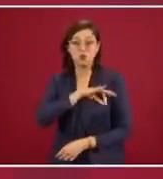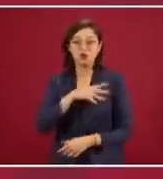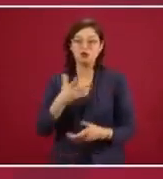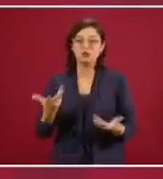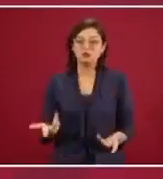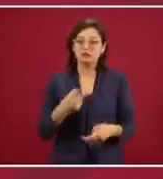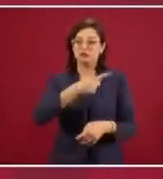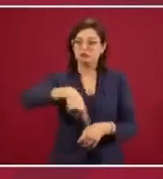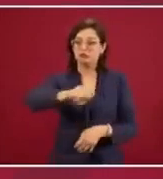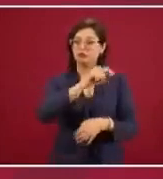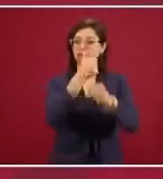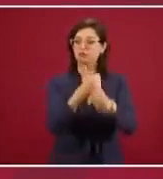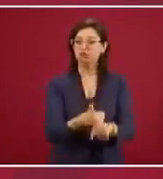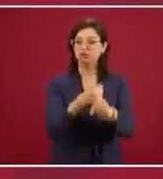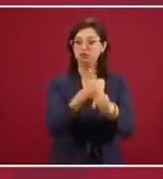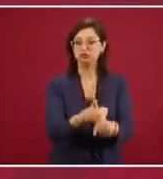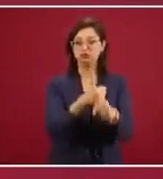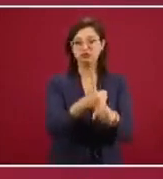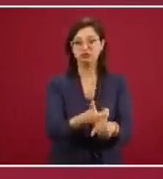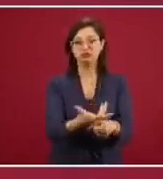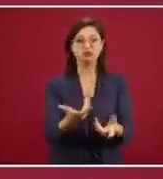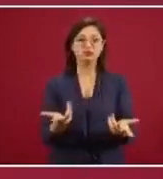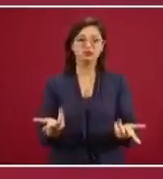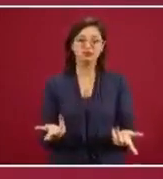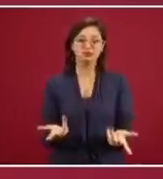están padeciendo por eso.